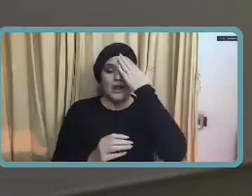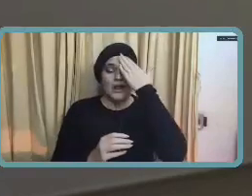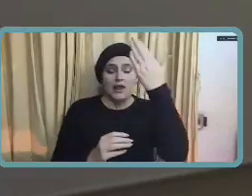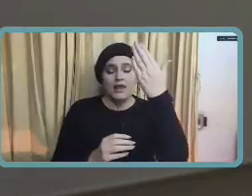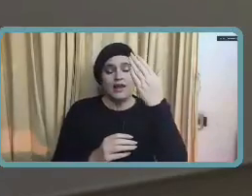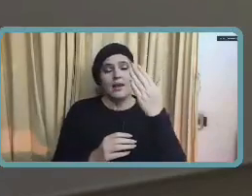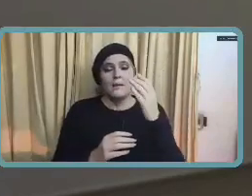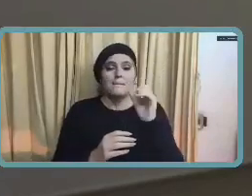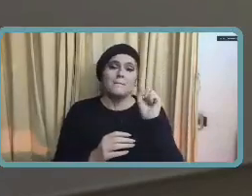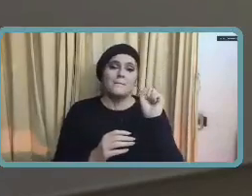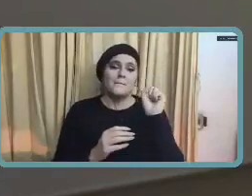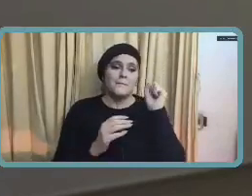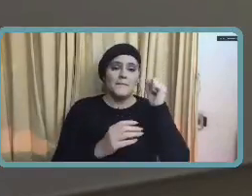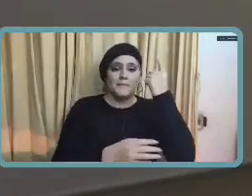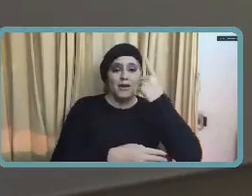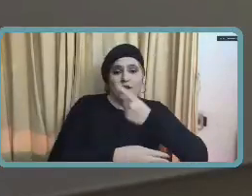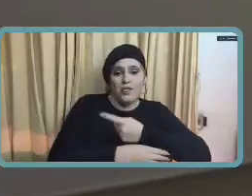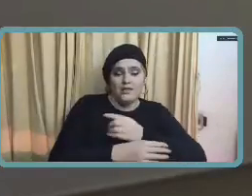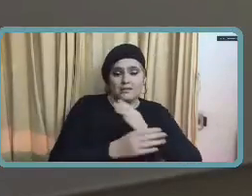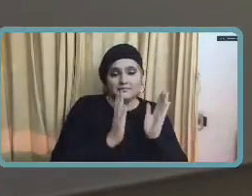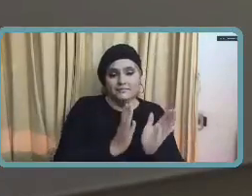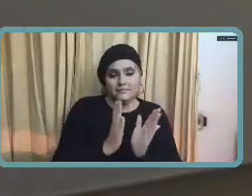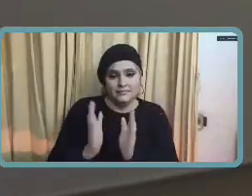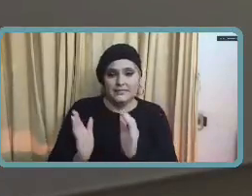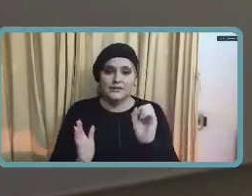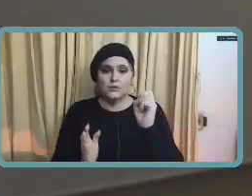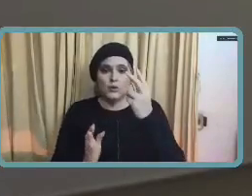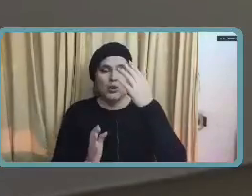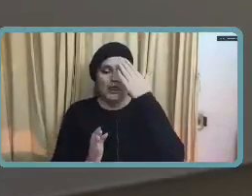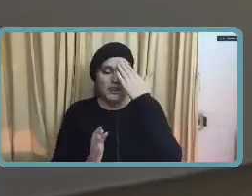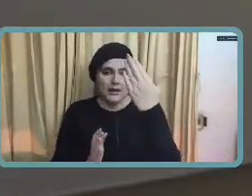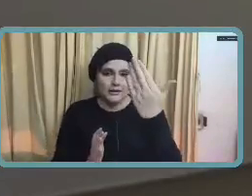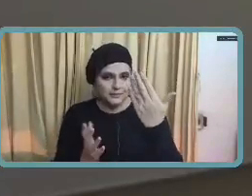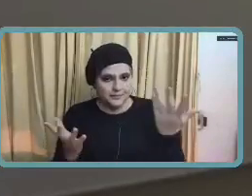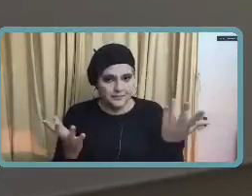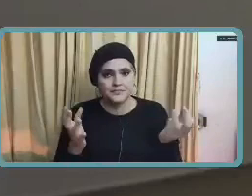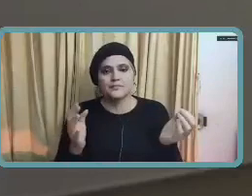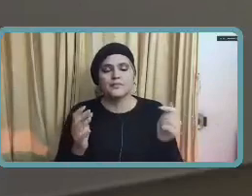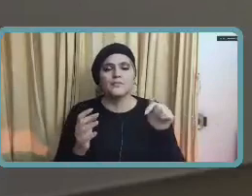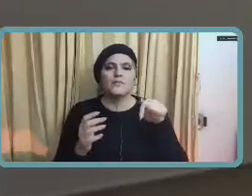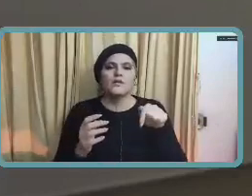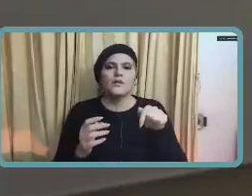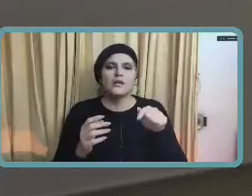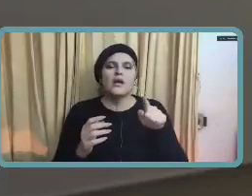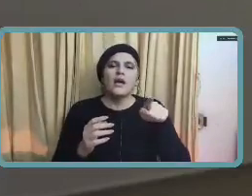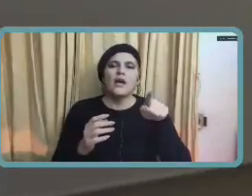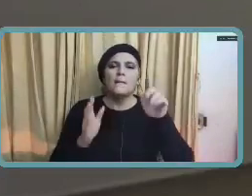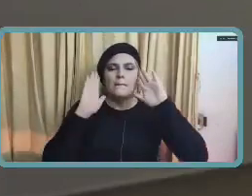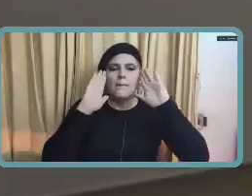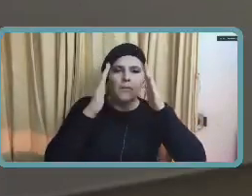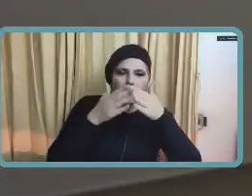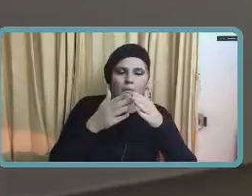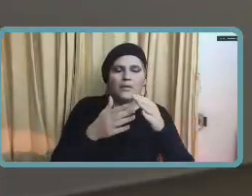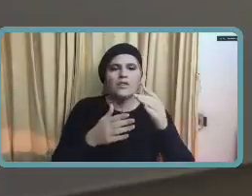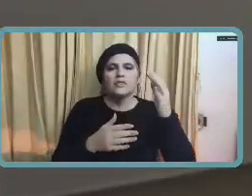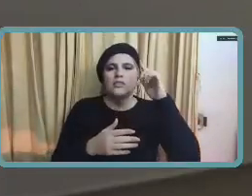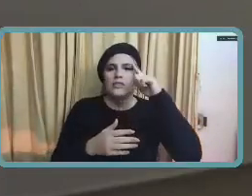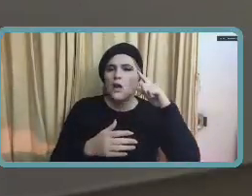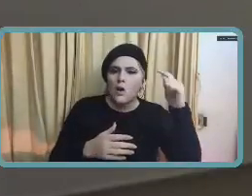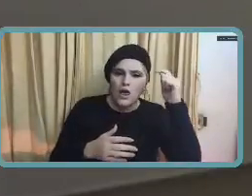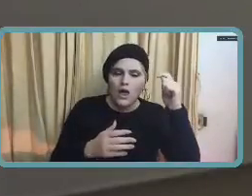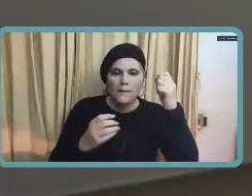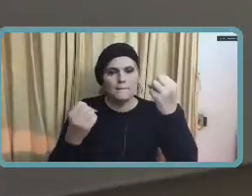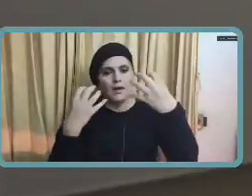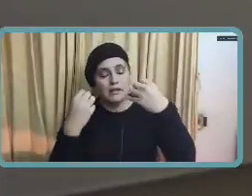jornada de educación continua en autismo, de la teoría a la práctica, y estamos en la sesión 2 justamente, recuerden que son 3 módulos, vamos a